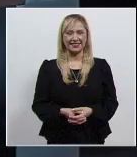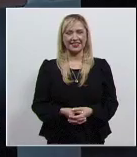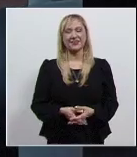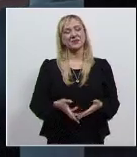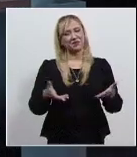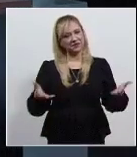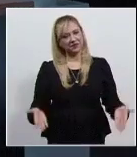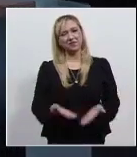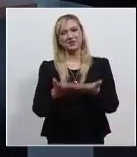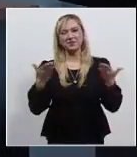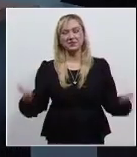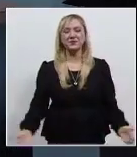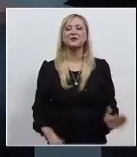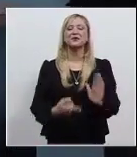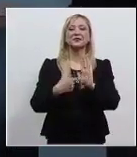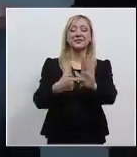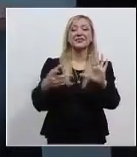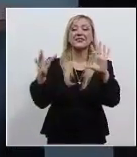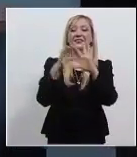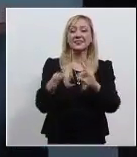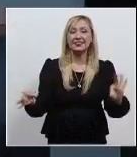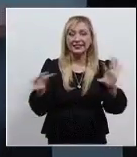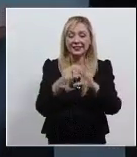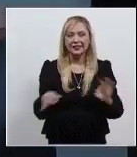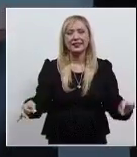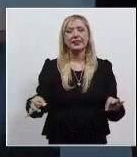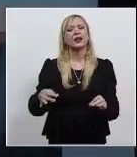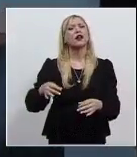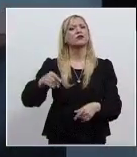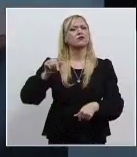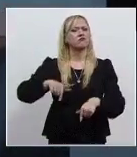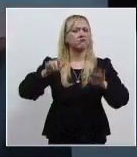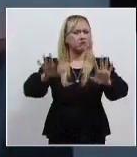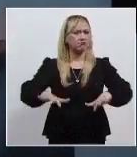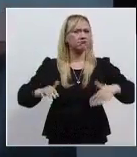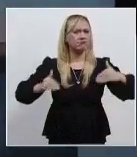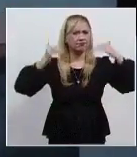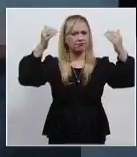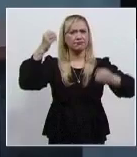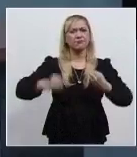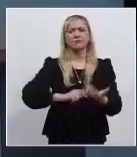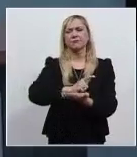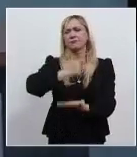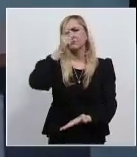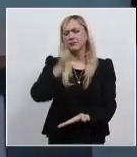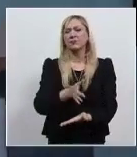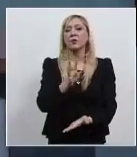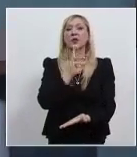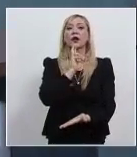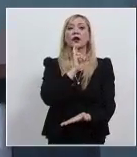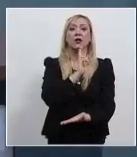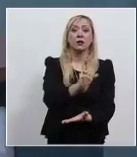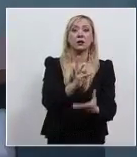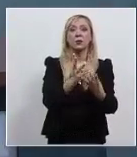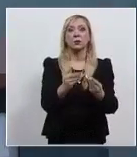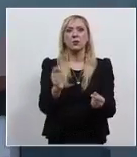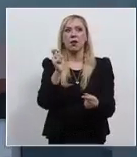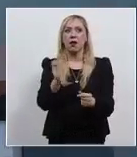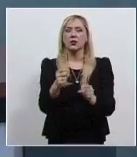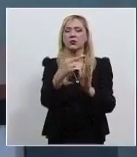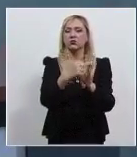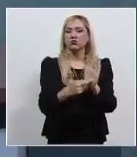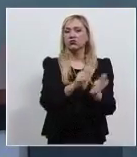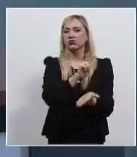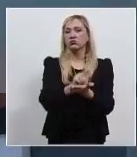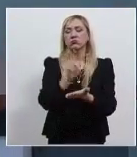Efectivamente, vámonos ya con toda la información. El Pleno de la Suprema Corte resolvió asuntos relacionados con los marcos normativos de Baja